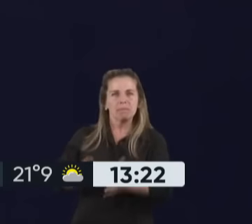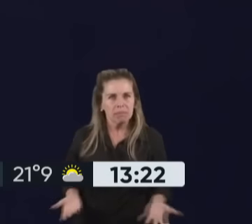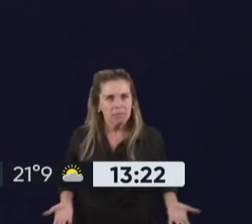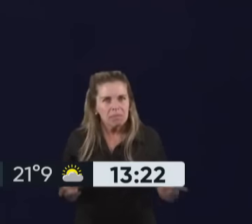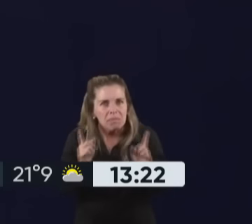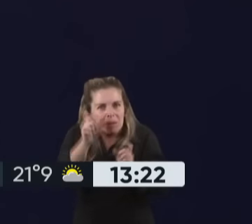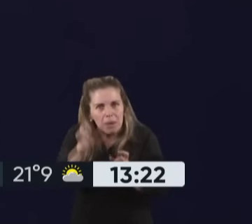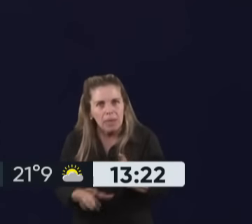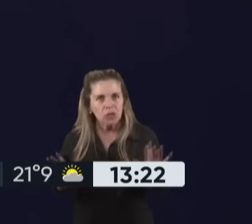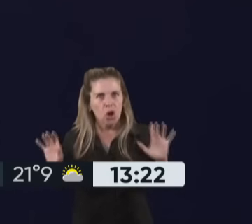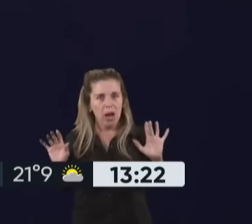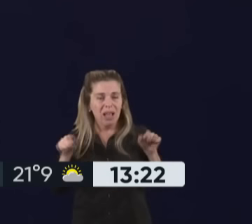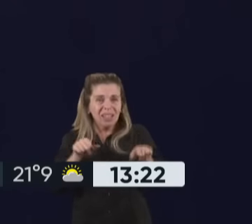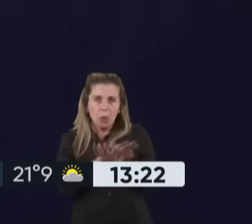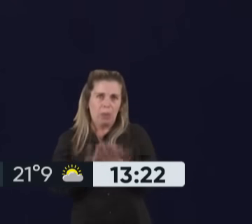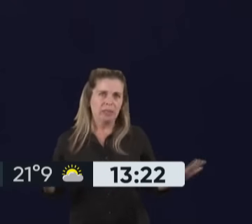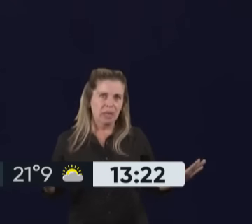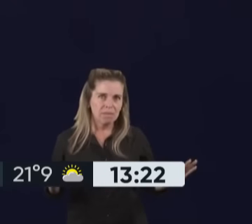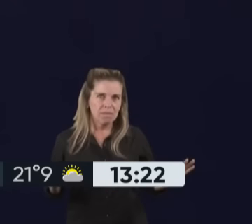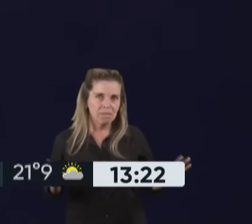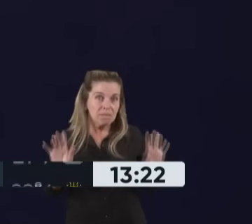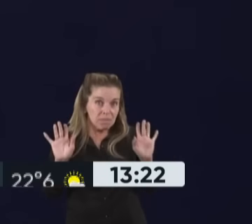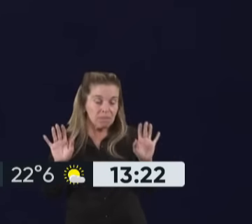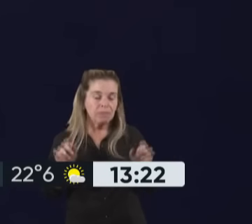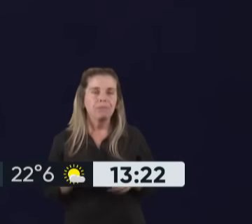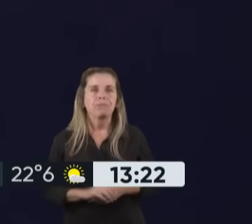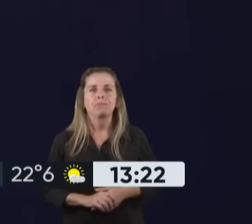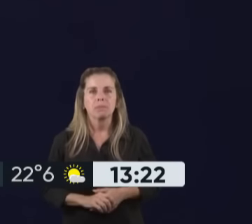mismo. Esto se termina.